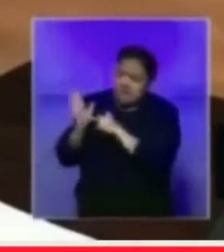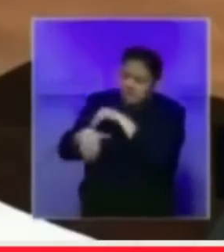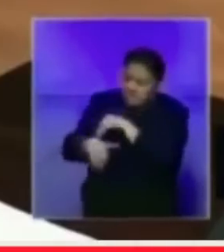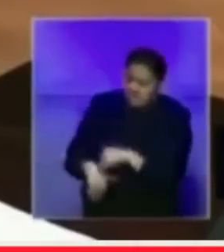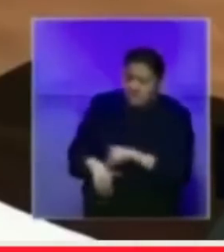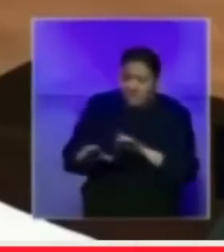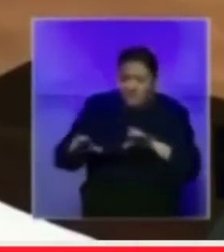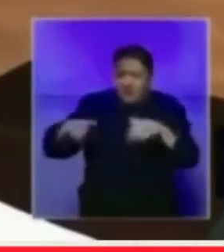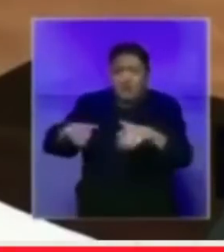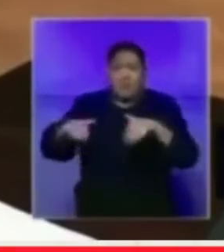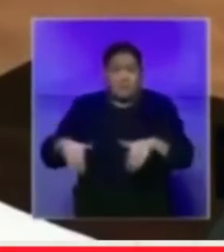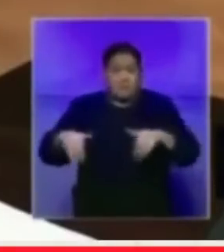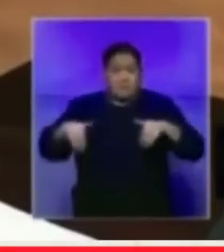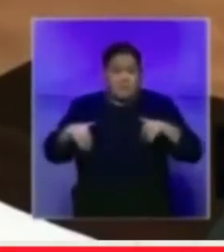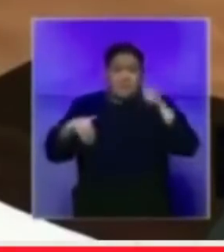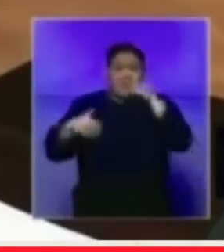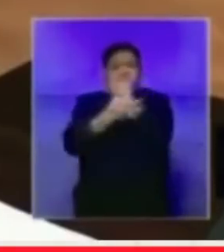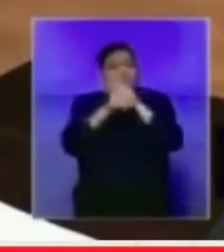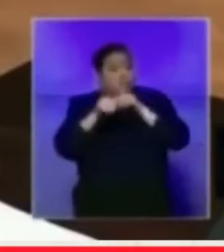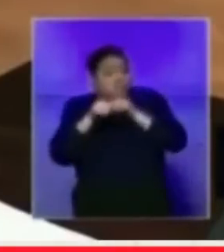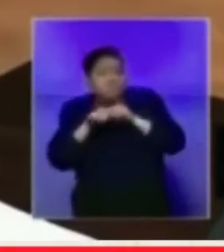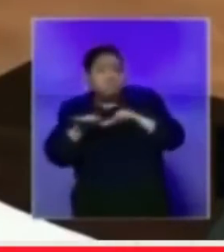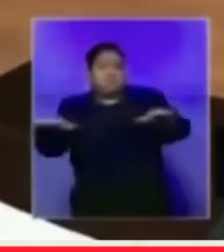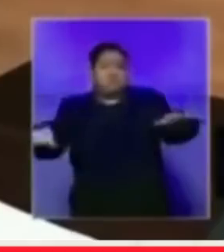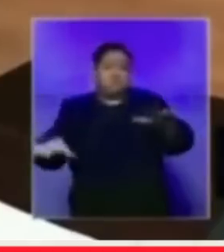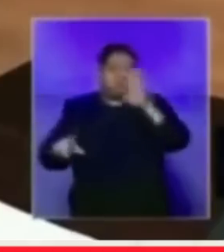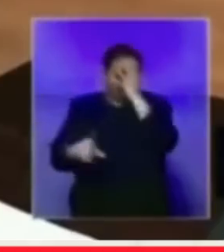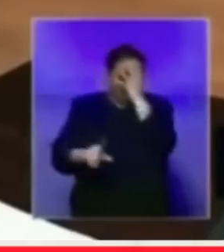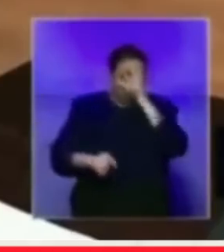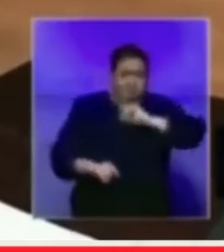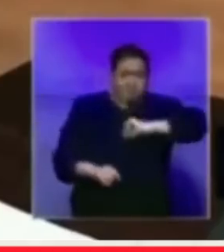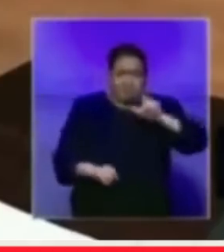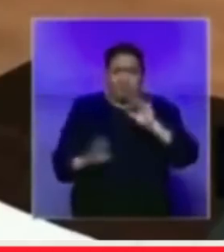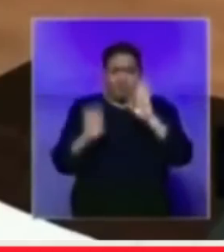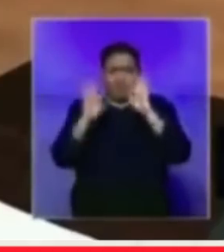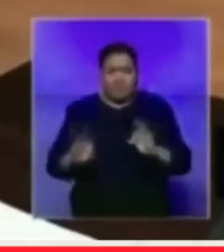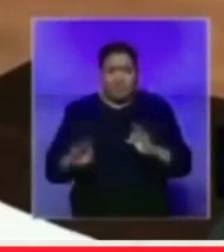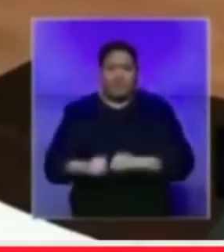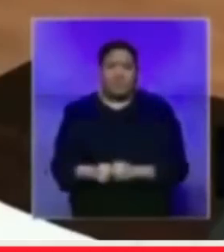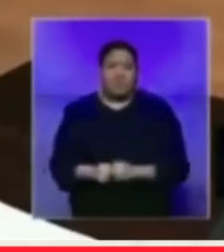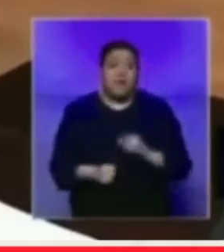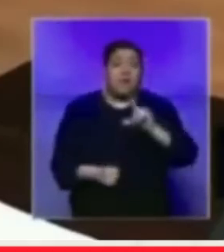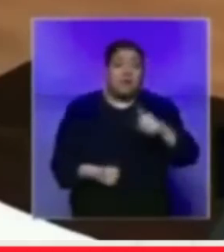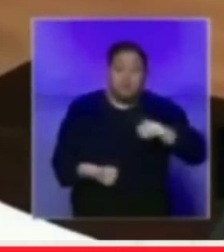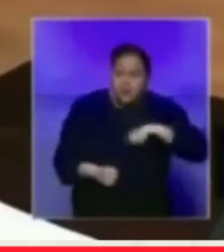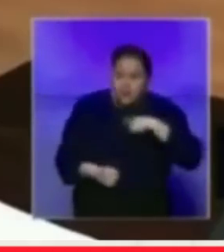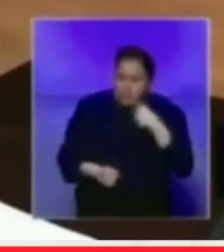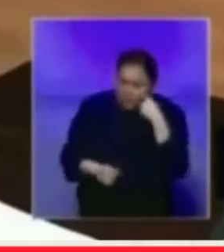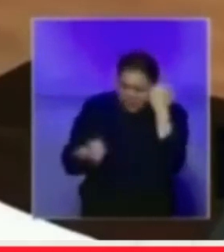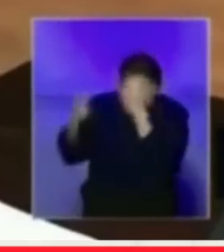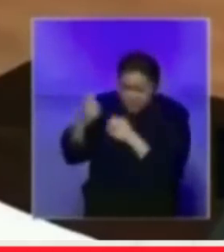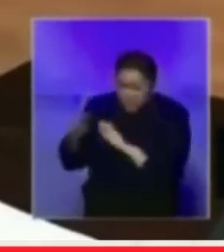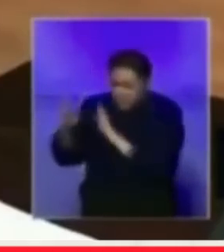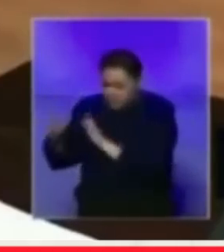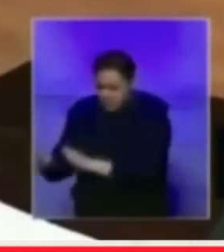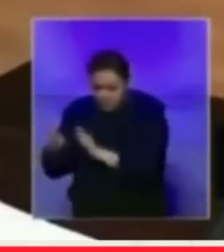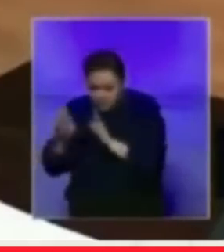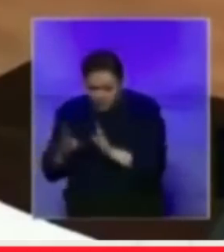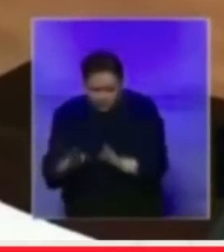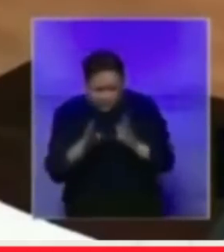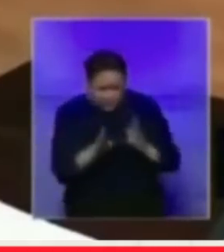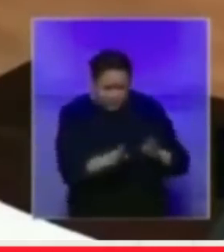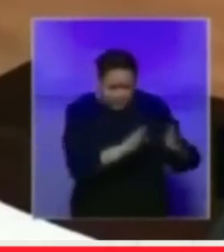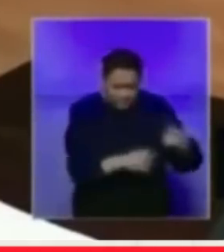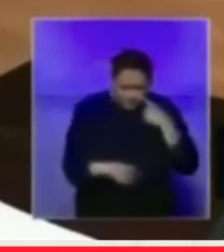independencia, imparcialidad, máxima publicidad y objetividad. Al realizar la verificación de las etapas del proceso electoral,